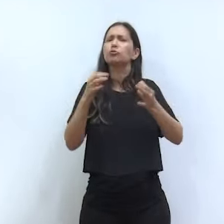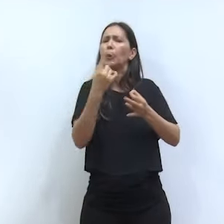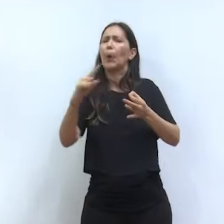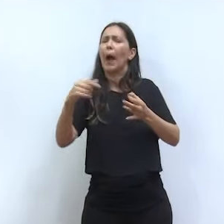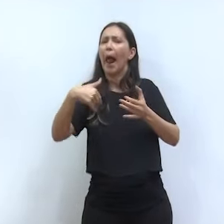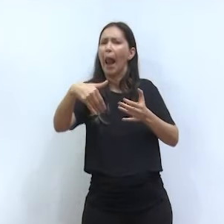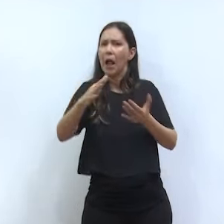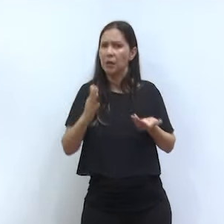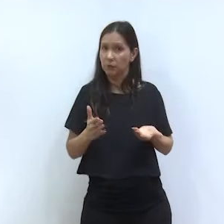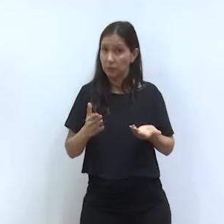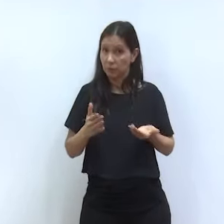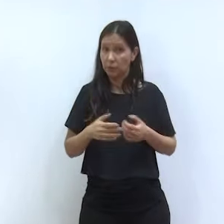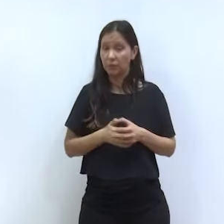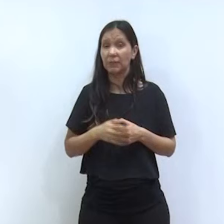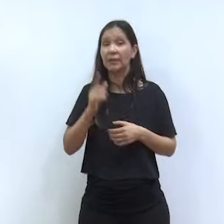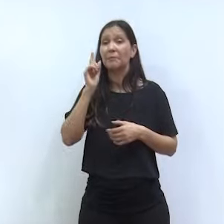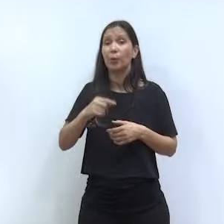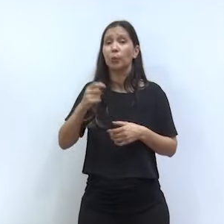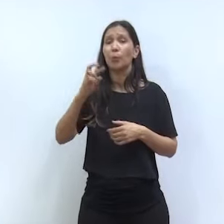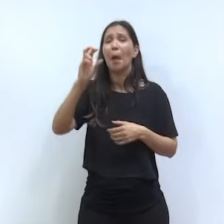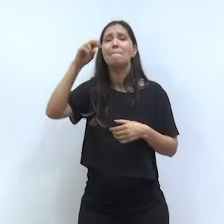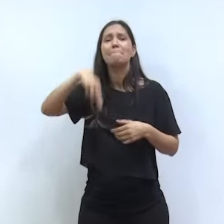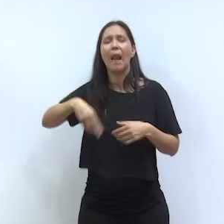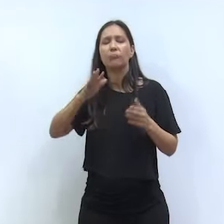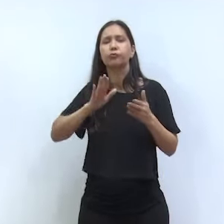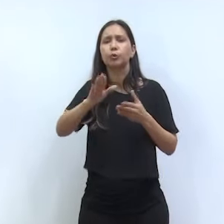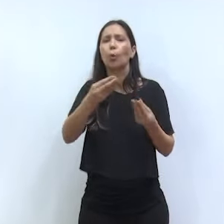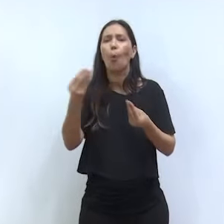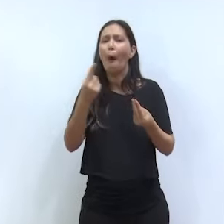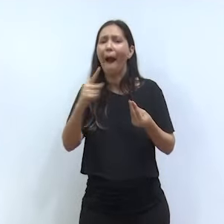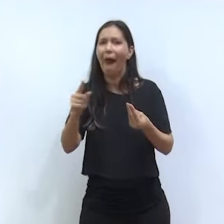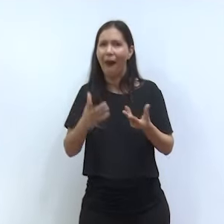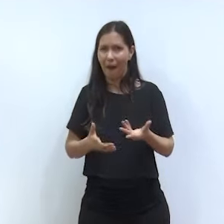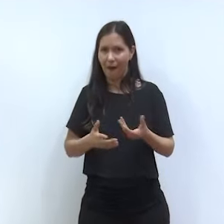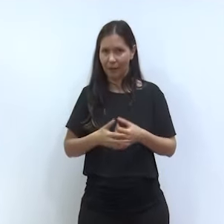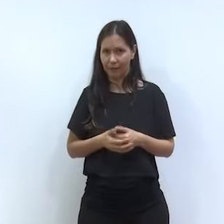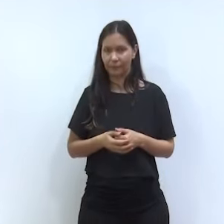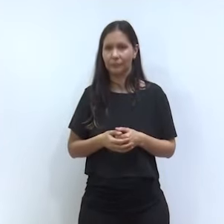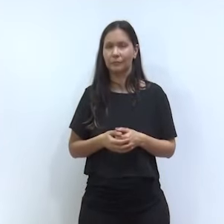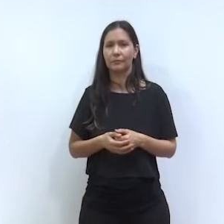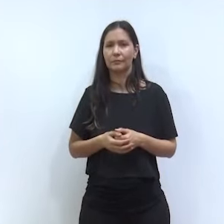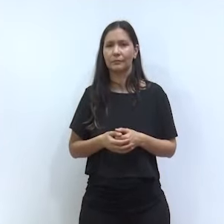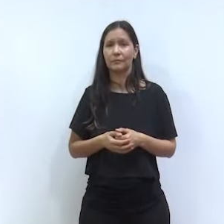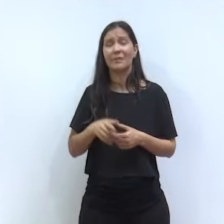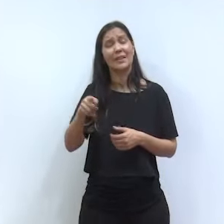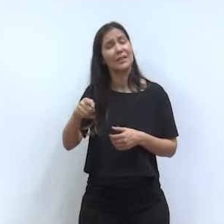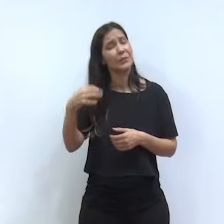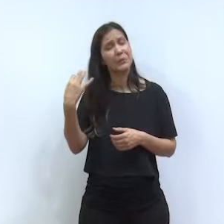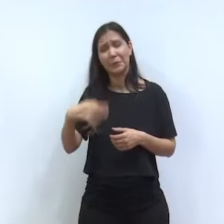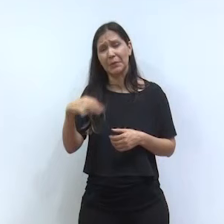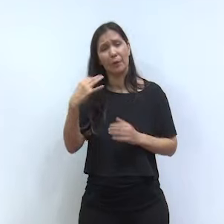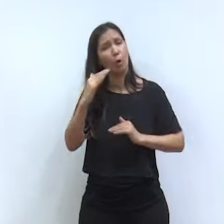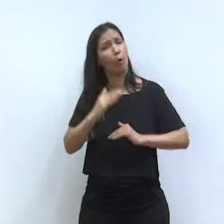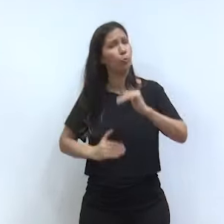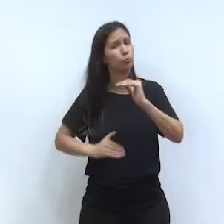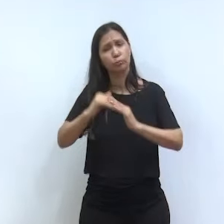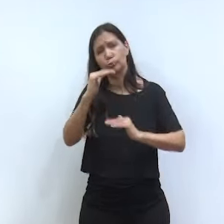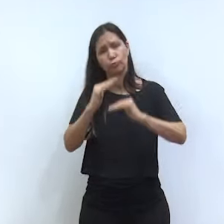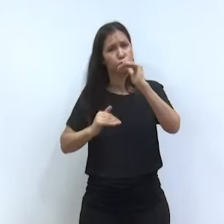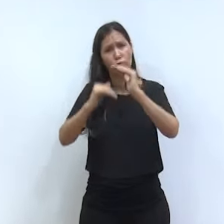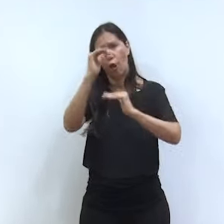Cuál es el proyecto y cuál es el plan para ejecutarlo entonces eso hay que construirlo de abajo para arriba